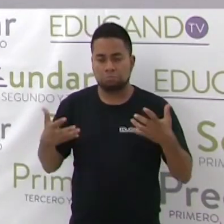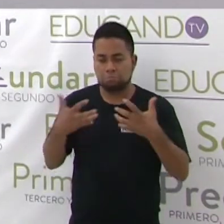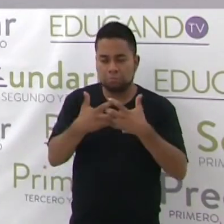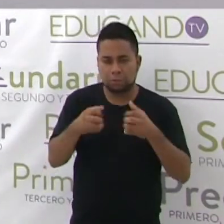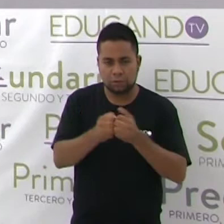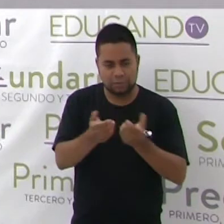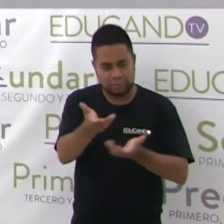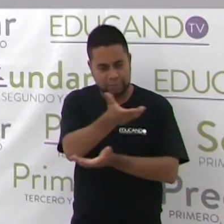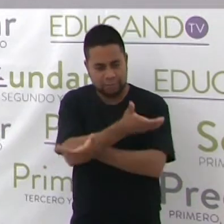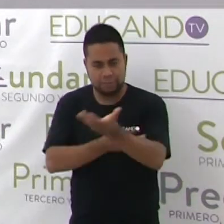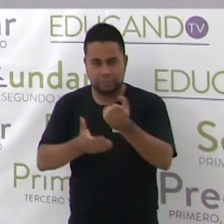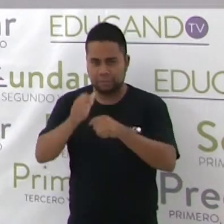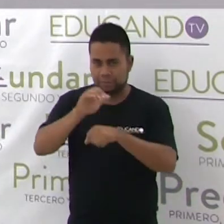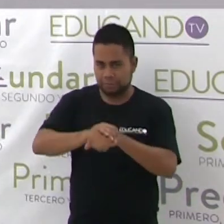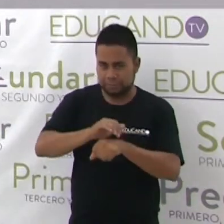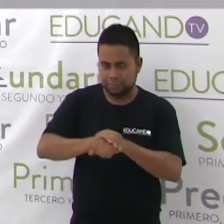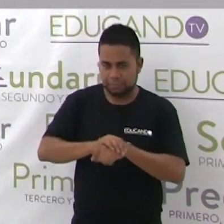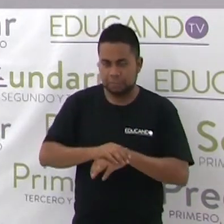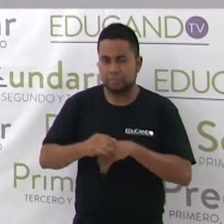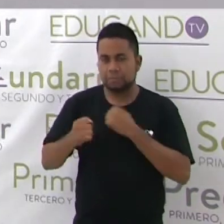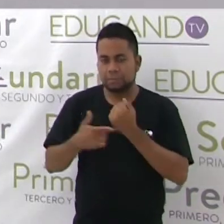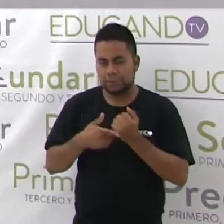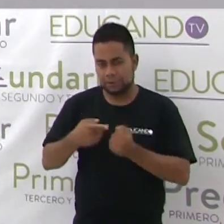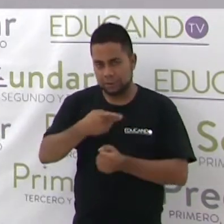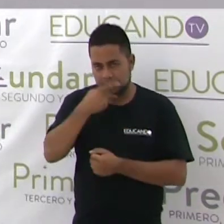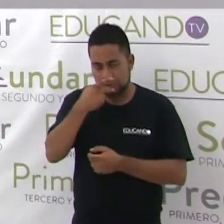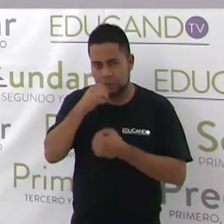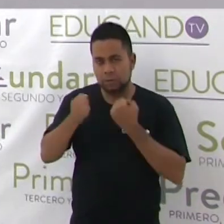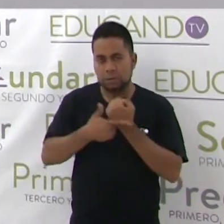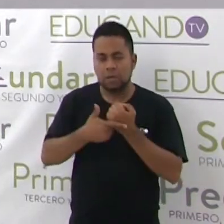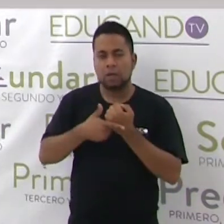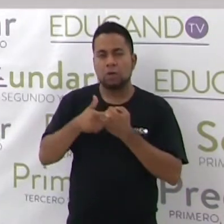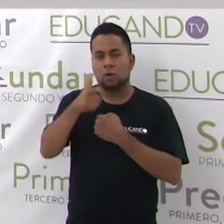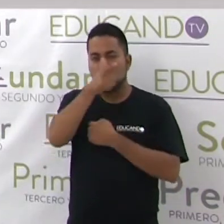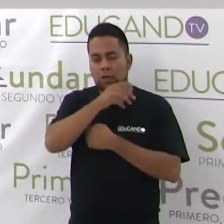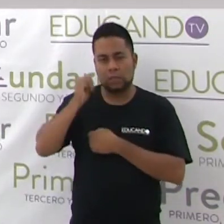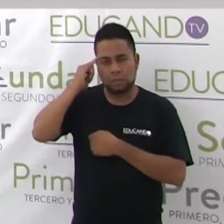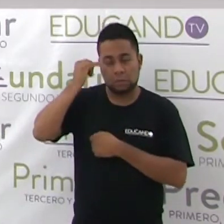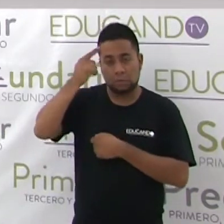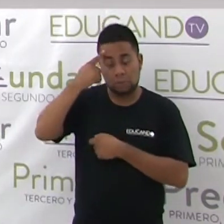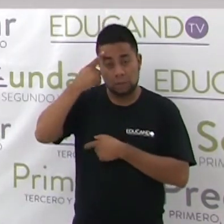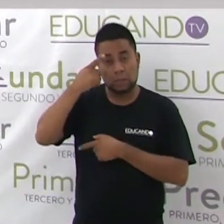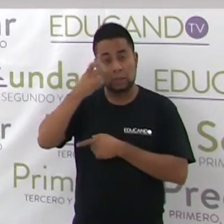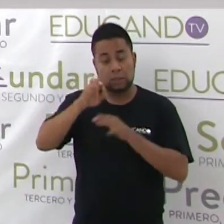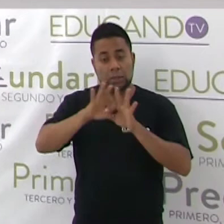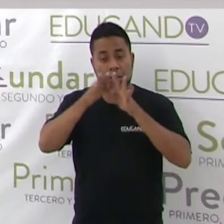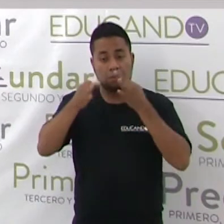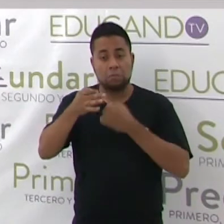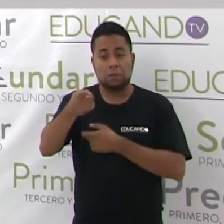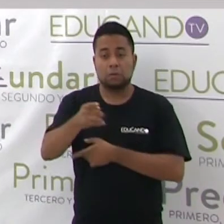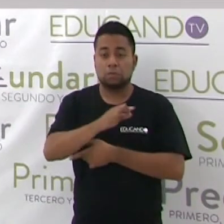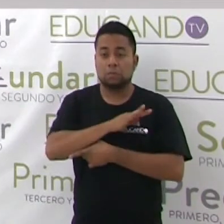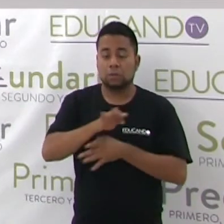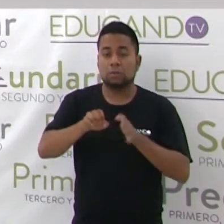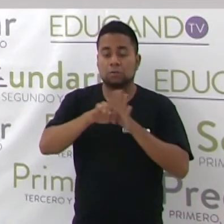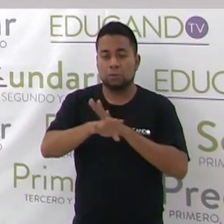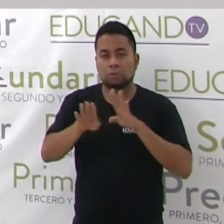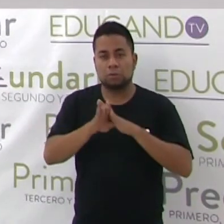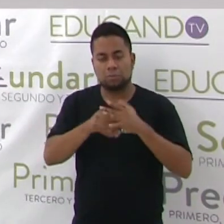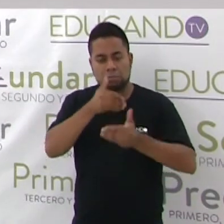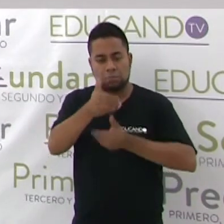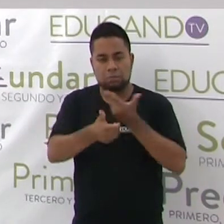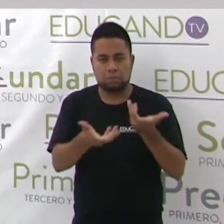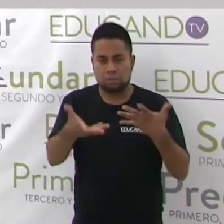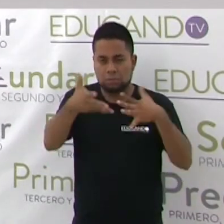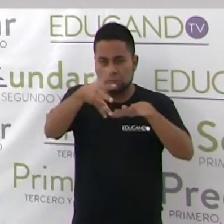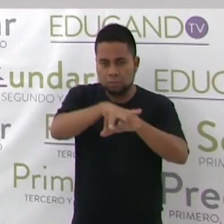tus amigos, con los que tú puedas hablar algún dialecto, para que de esta manera tú puedas irte integrando